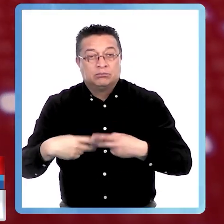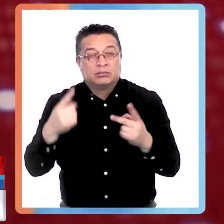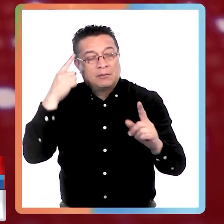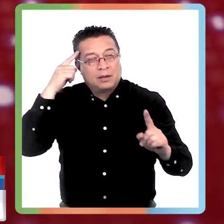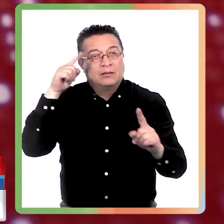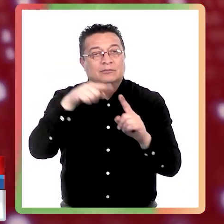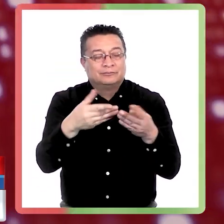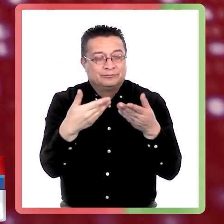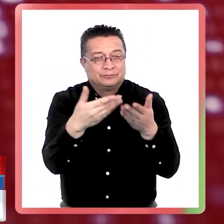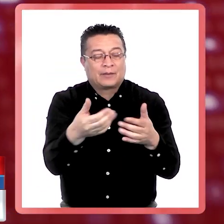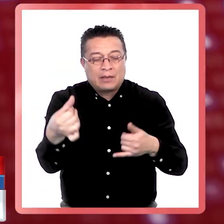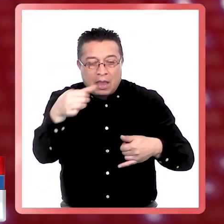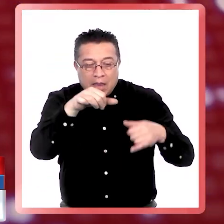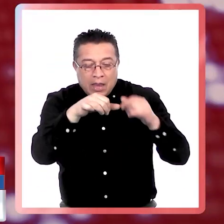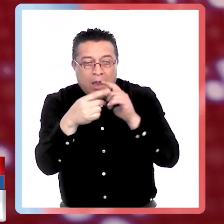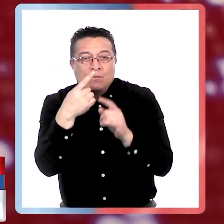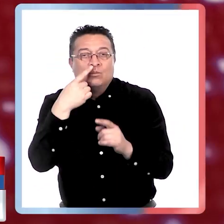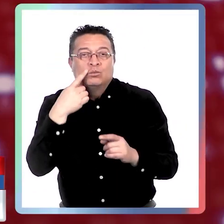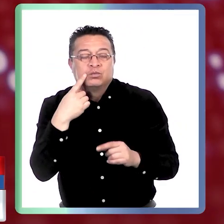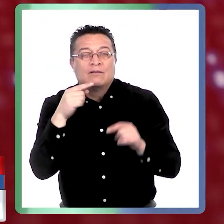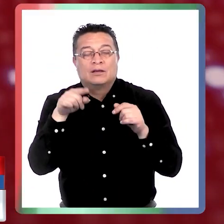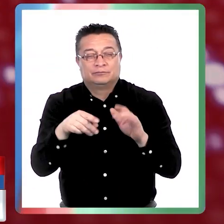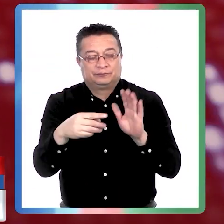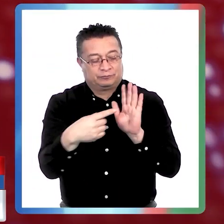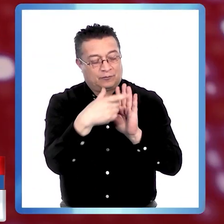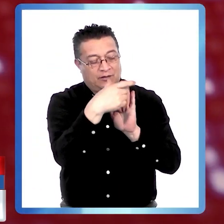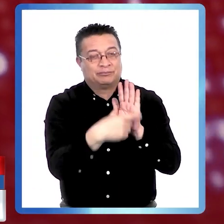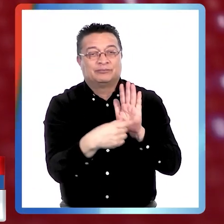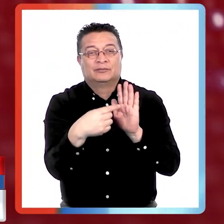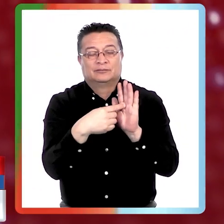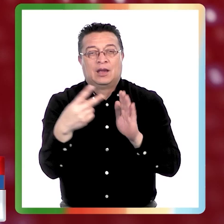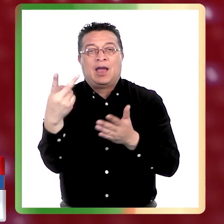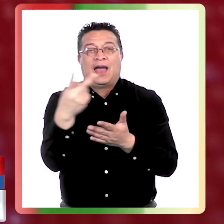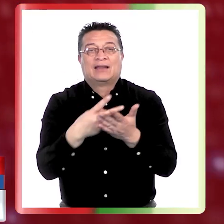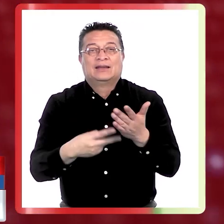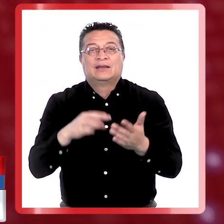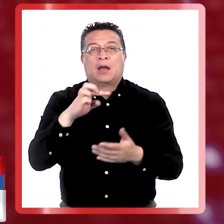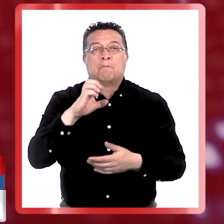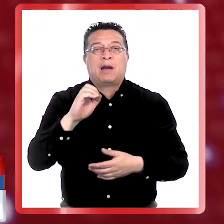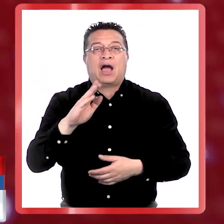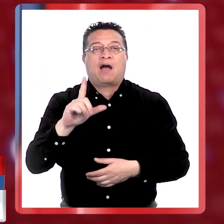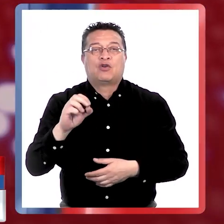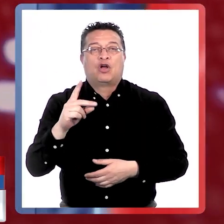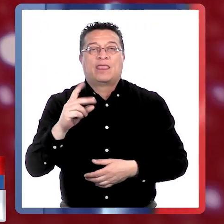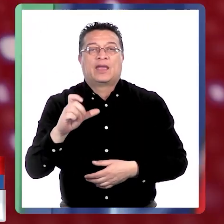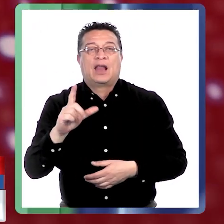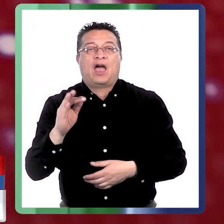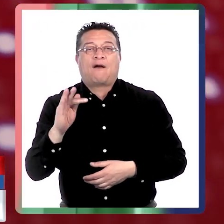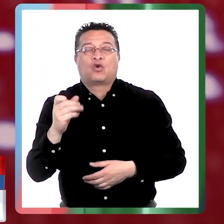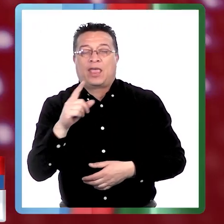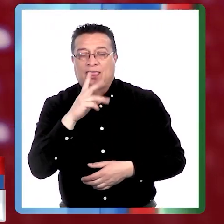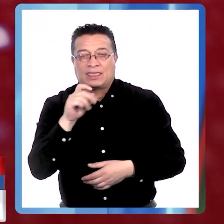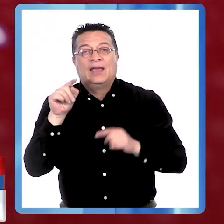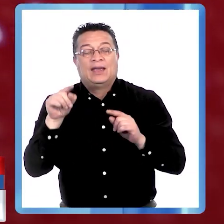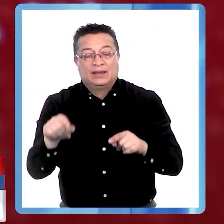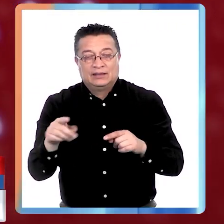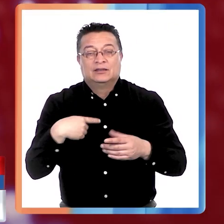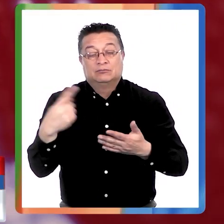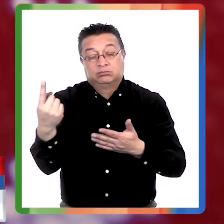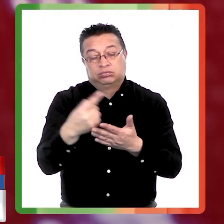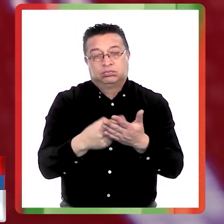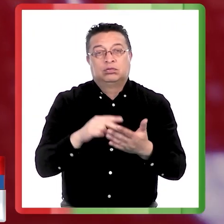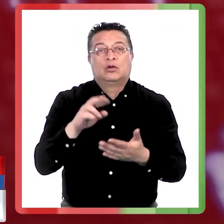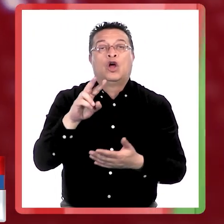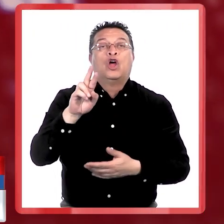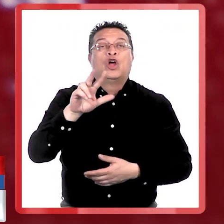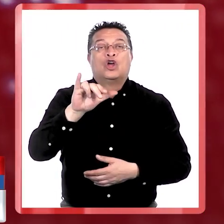oportunidad está dedicada a lo experimental, con una portada realizada por el artista Pablo de la Fuente y curatoria a cargo de la ilustradora